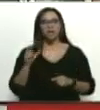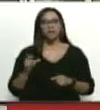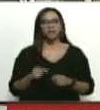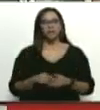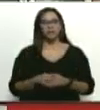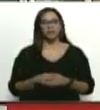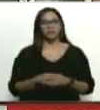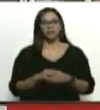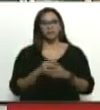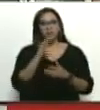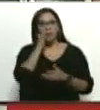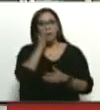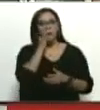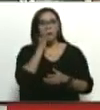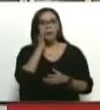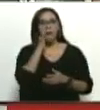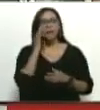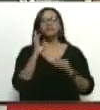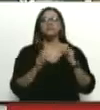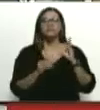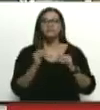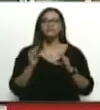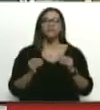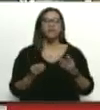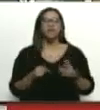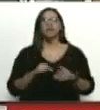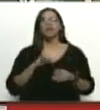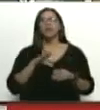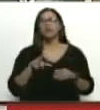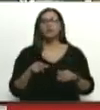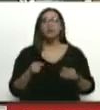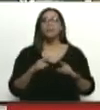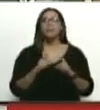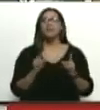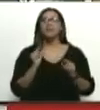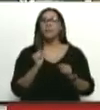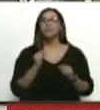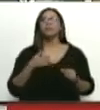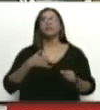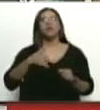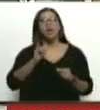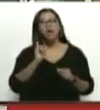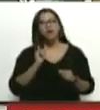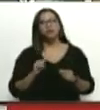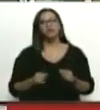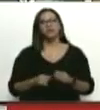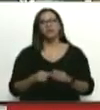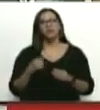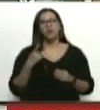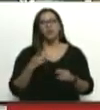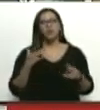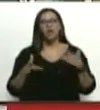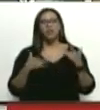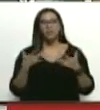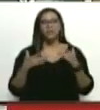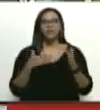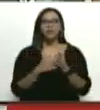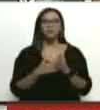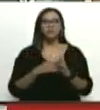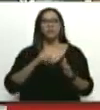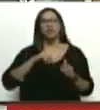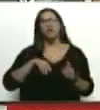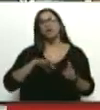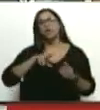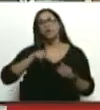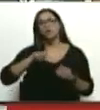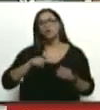que habla de la corrupción. No, que la corrupción, pero en el momento que hay una acción contra la corrupción,